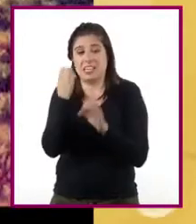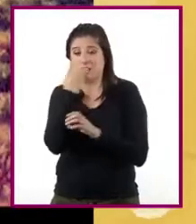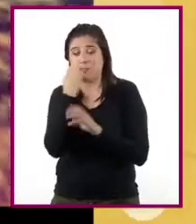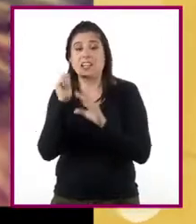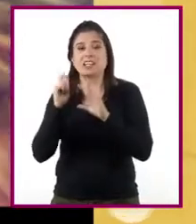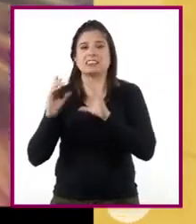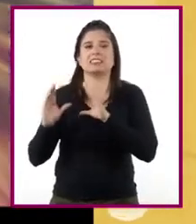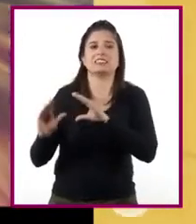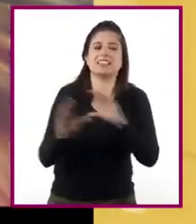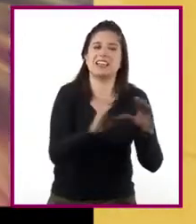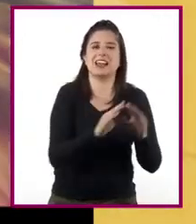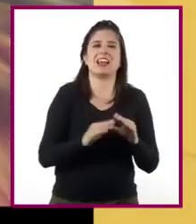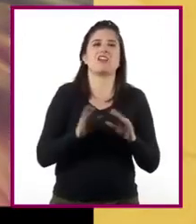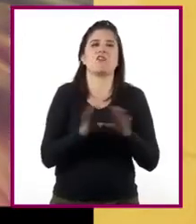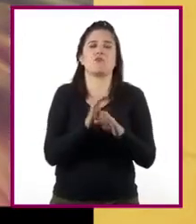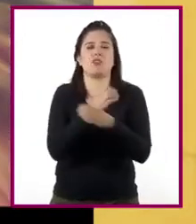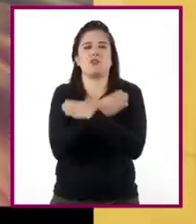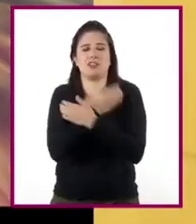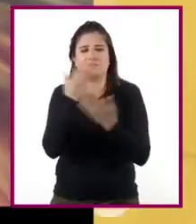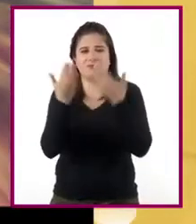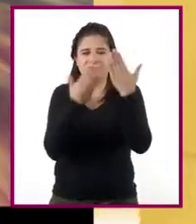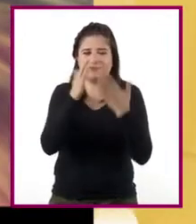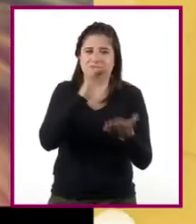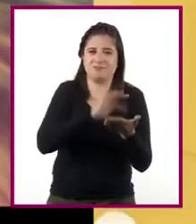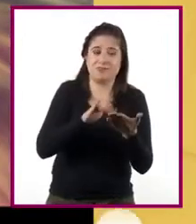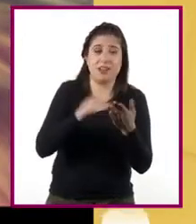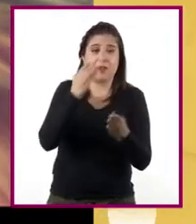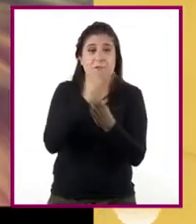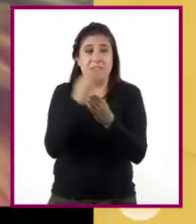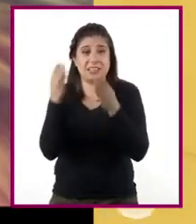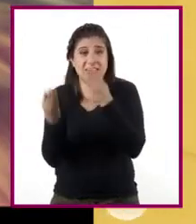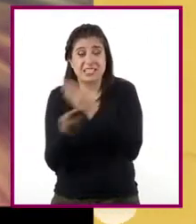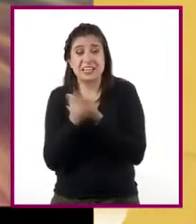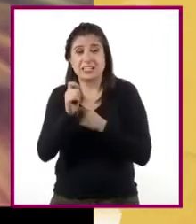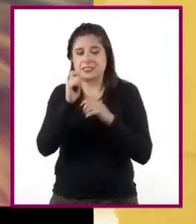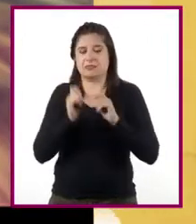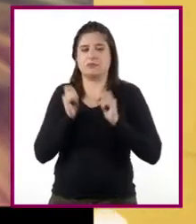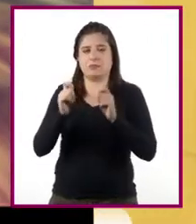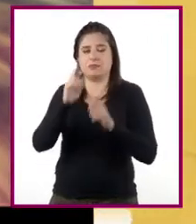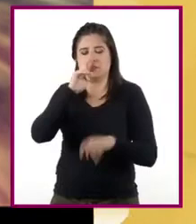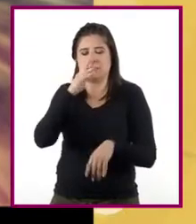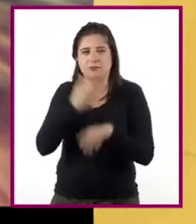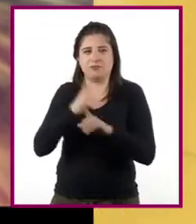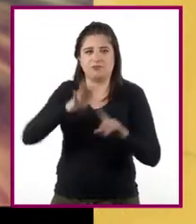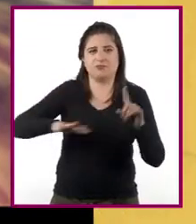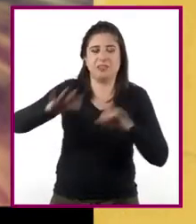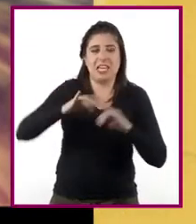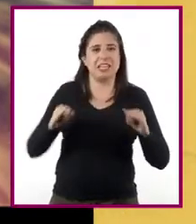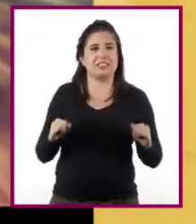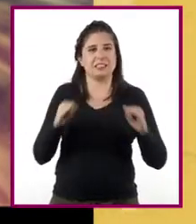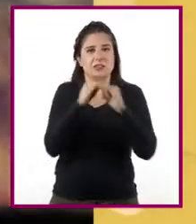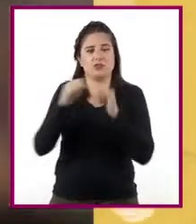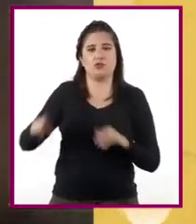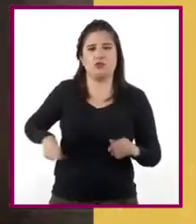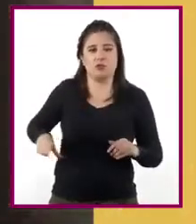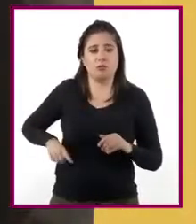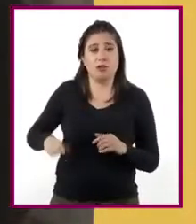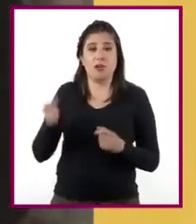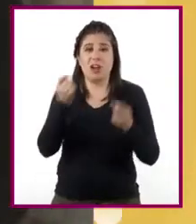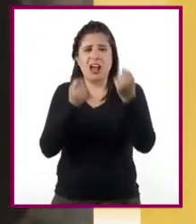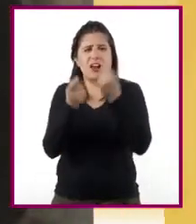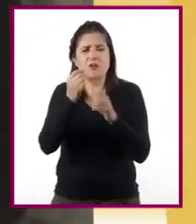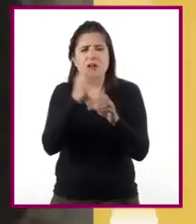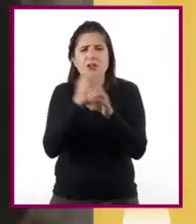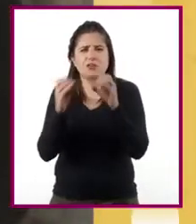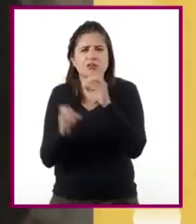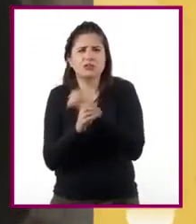enseñaban las primeras letras. La educación superior, el bachiller, va a estar a cargo de los institutos y algunas cosas